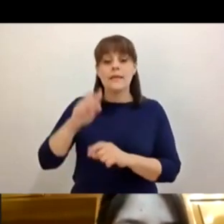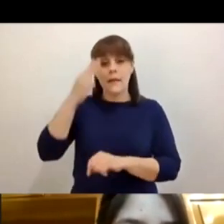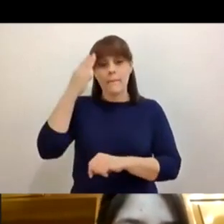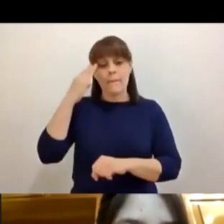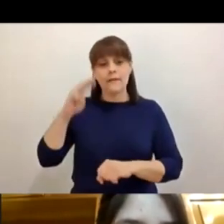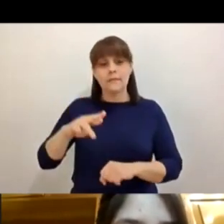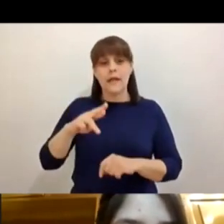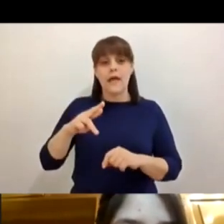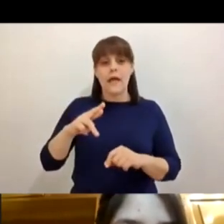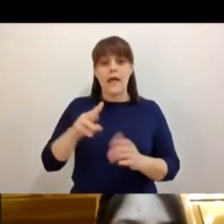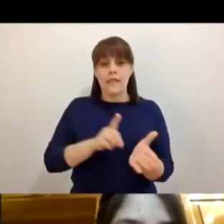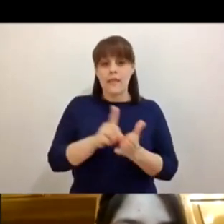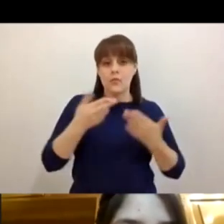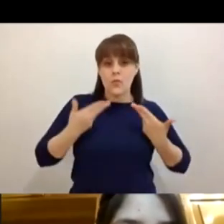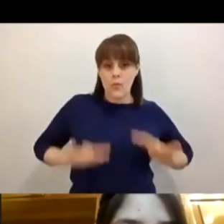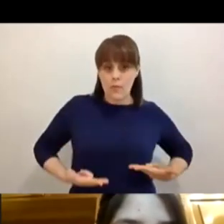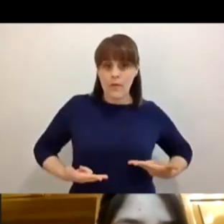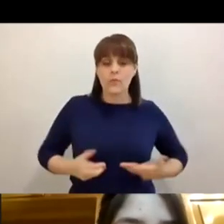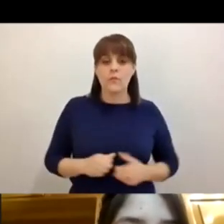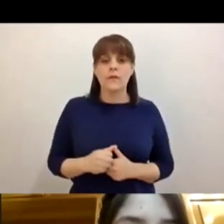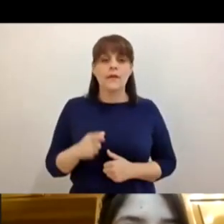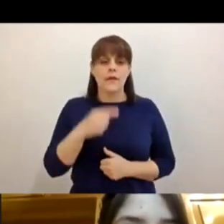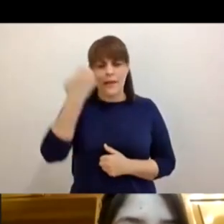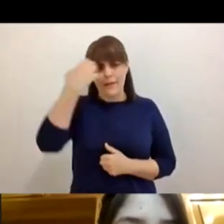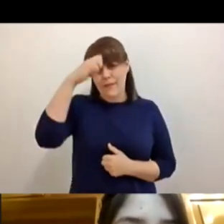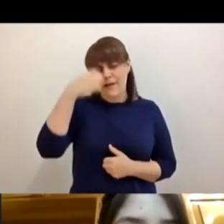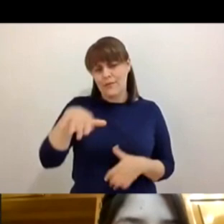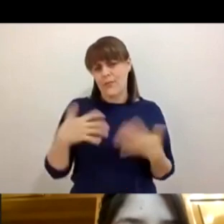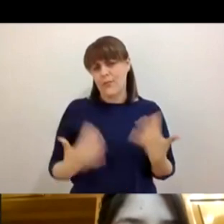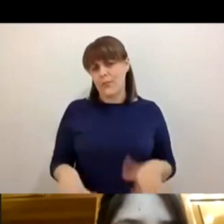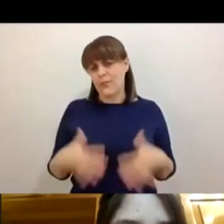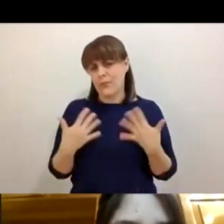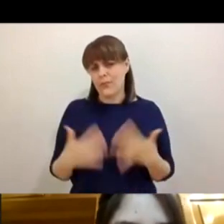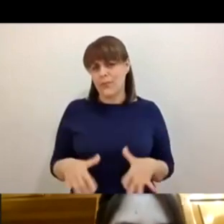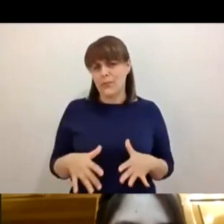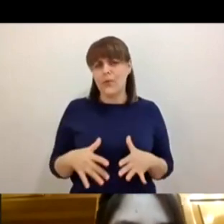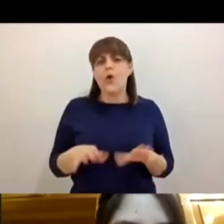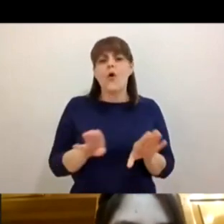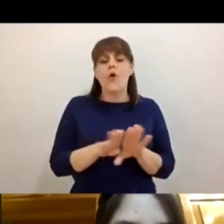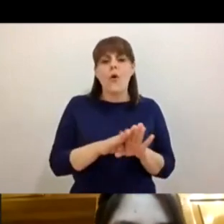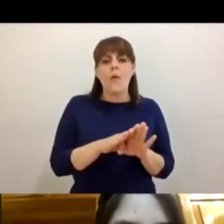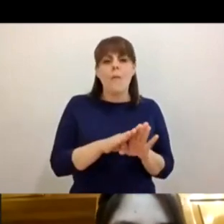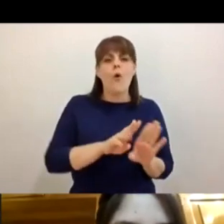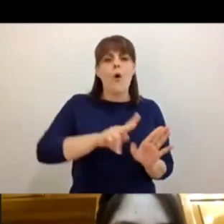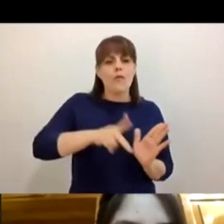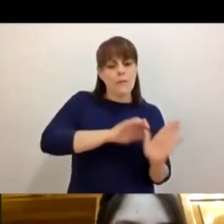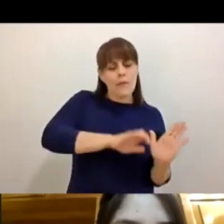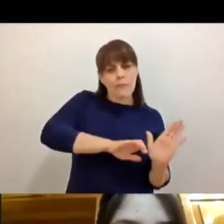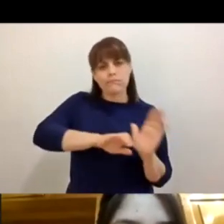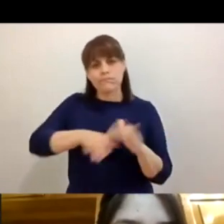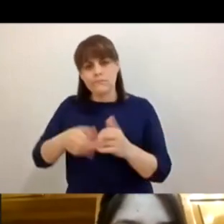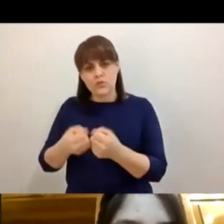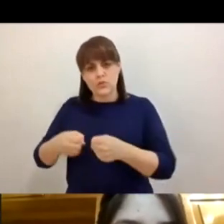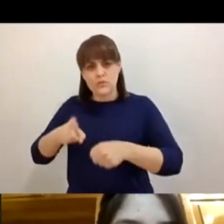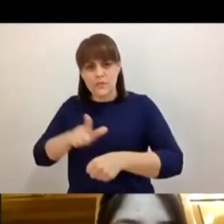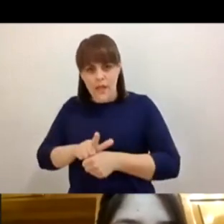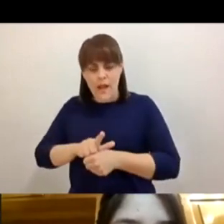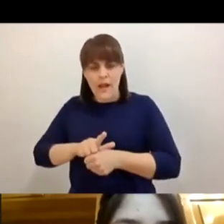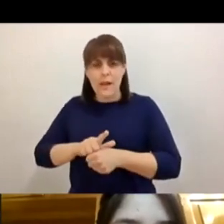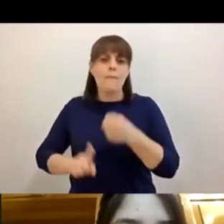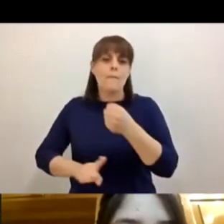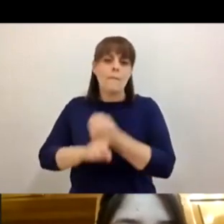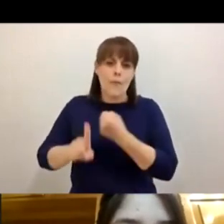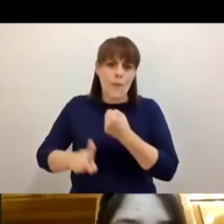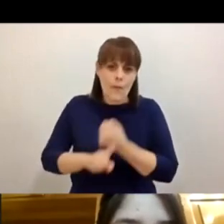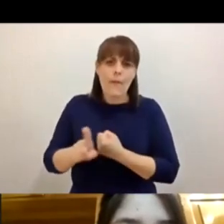y Garantías. Además, tiene una amplia experiencia en materia de reinserción social, problemáticas de seguridad, derechos humanos de